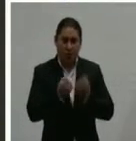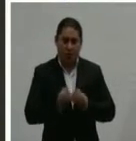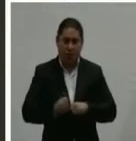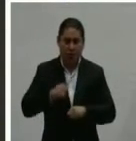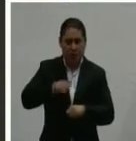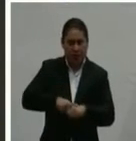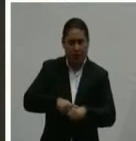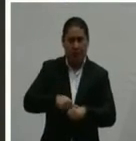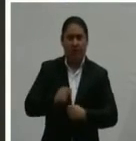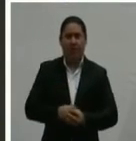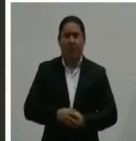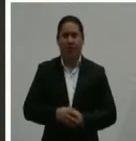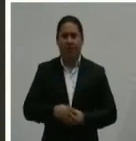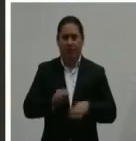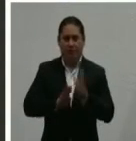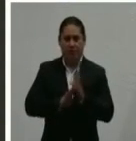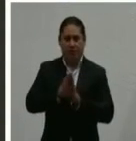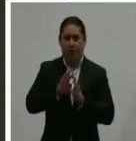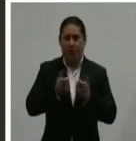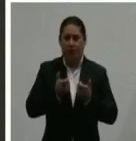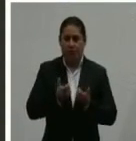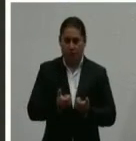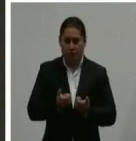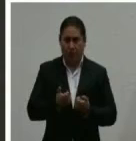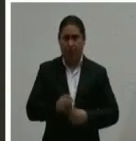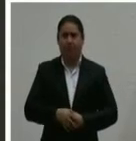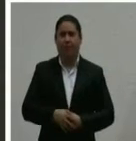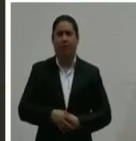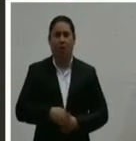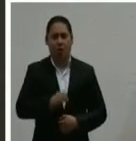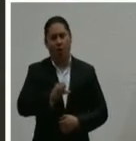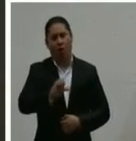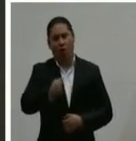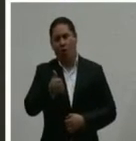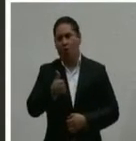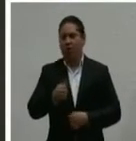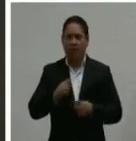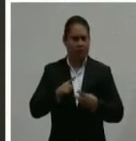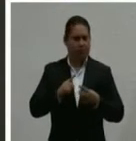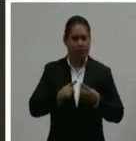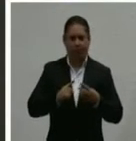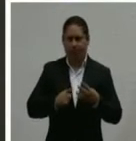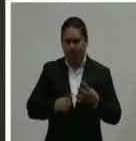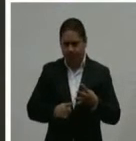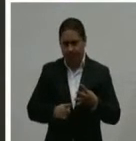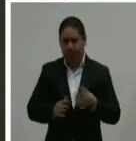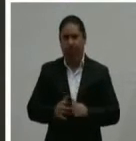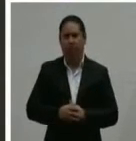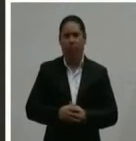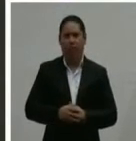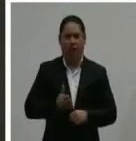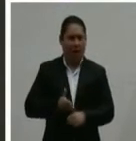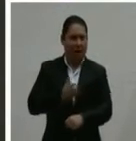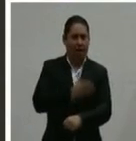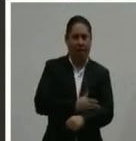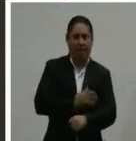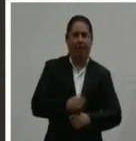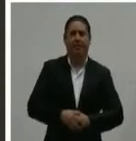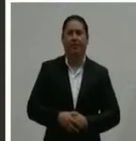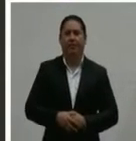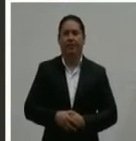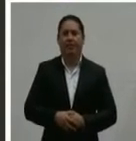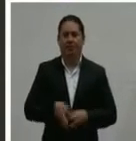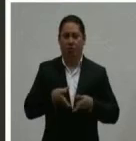social, desarrollo económico, otras no clasificadas en funciones anteriores y